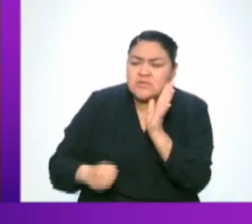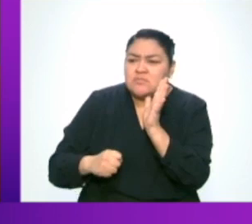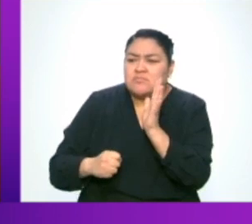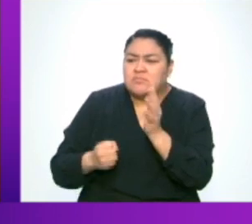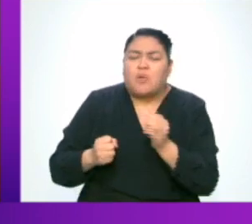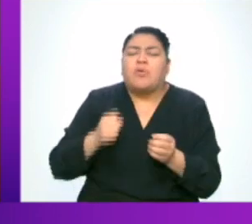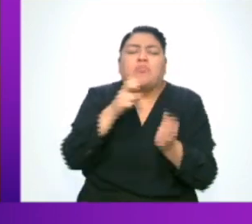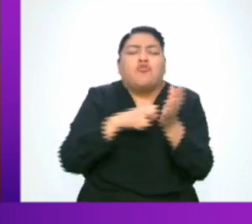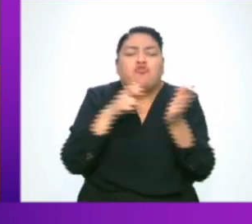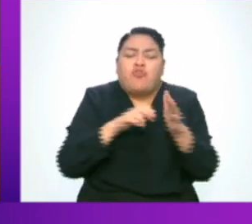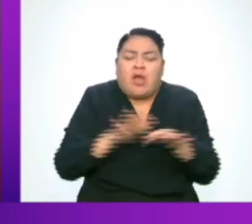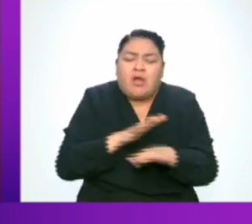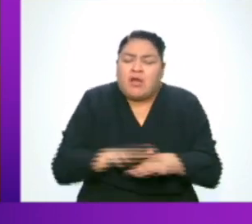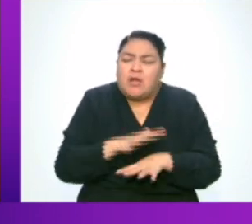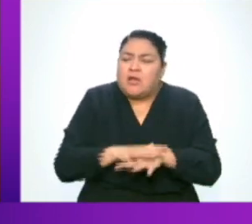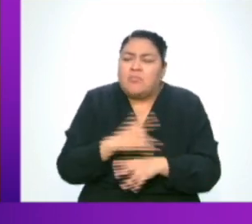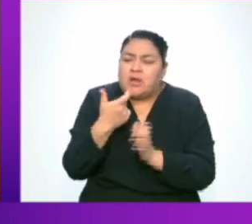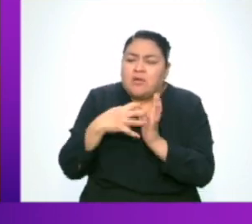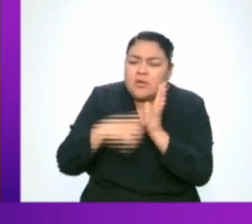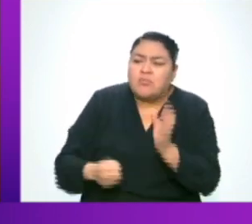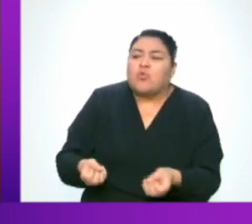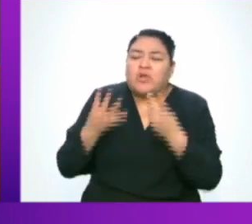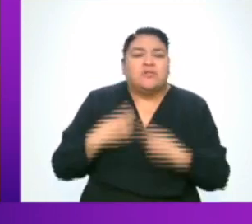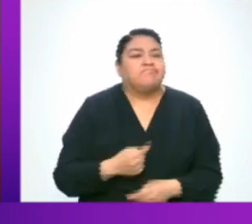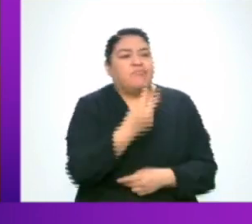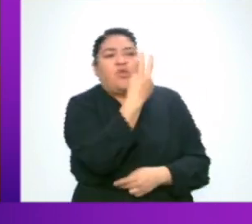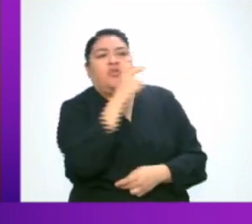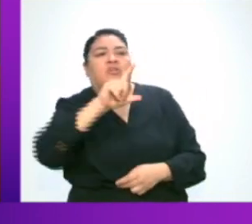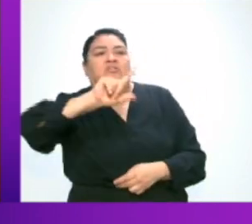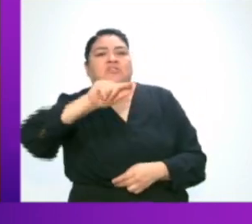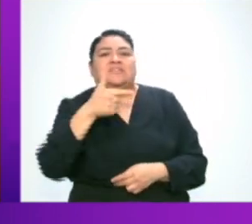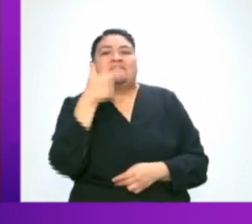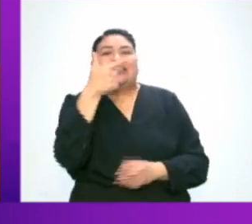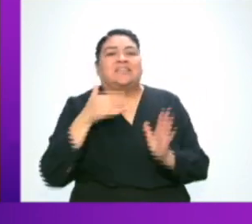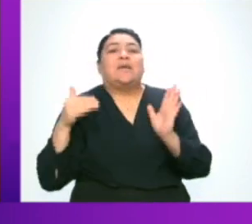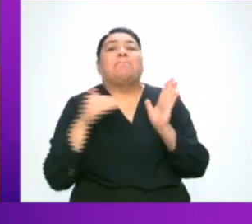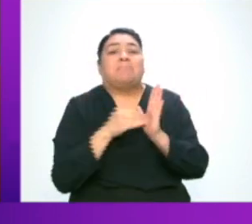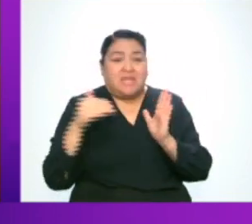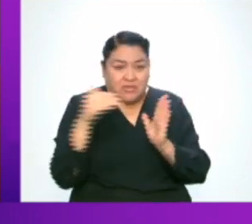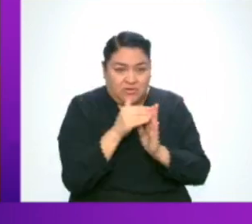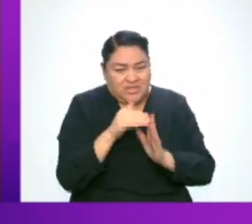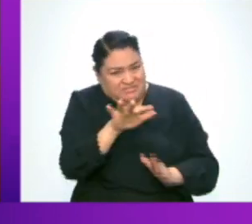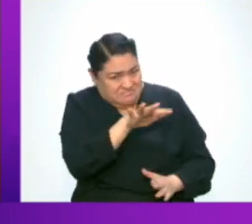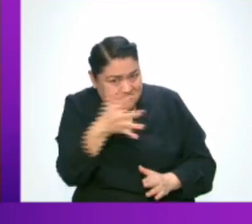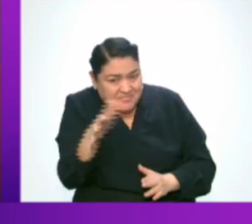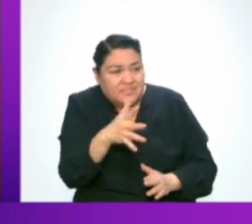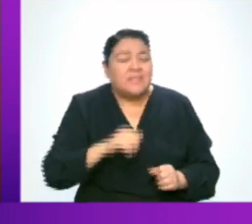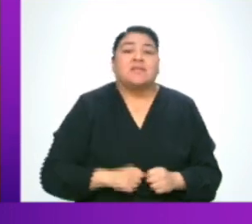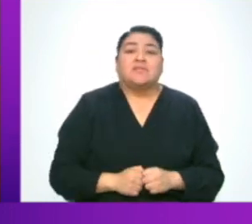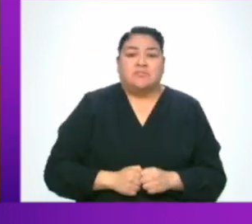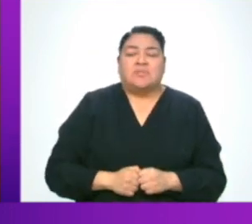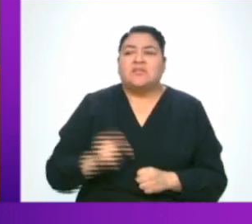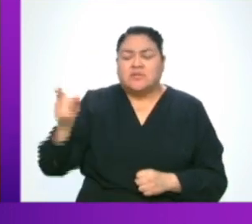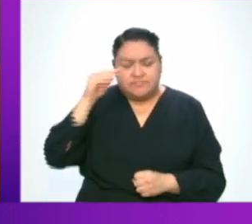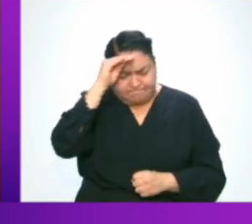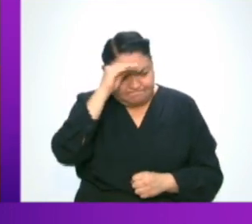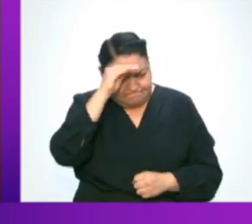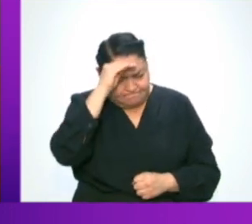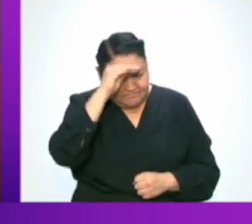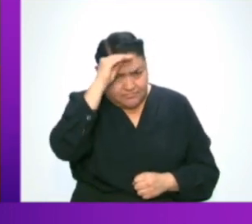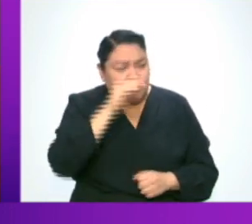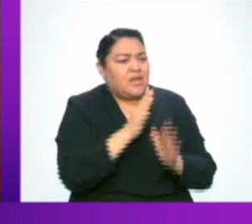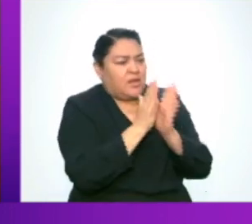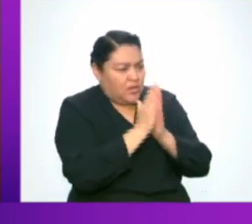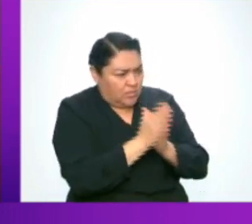reingeniería se le dijo que aproximadamente 277 millones cerca de 300 y eh nos pidió que